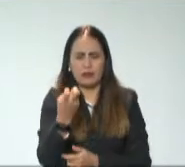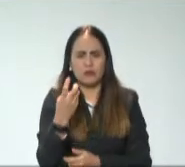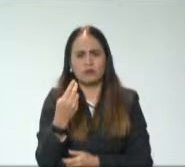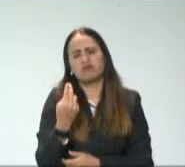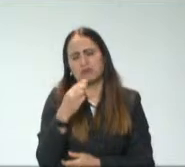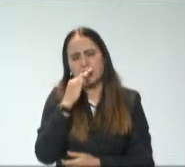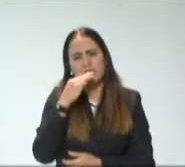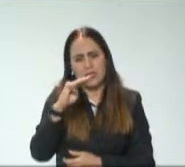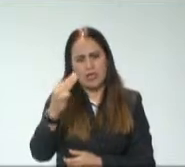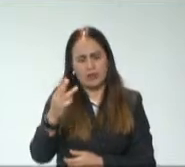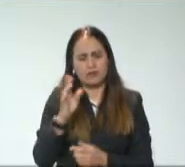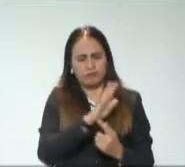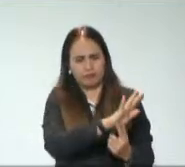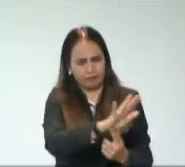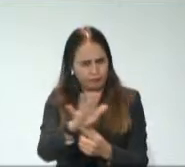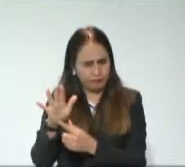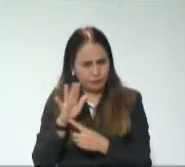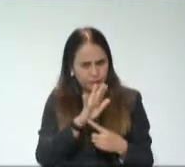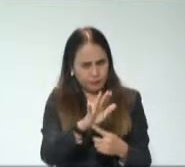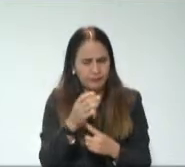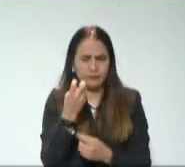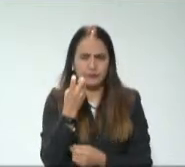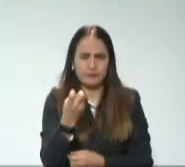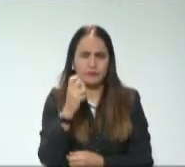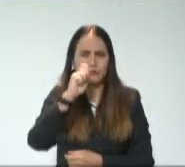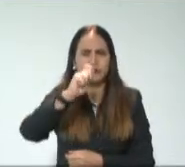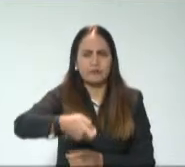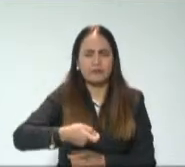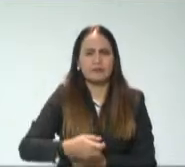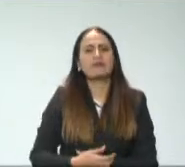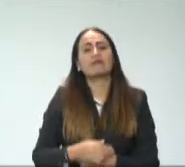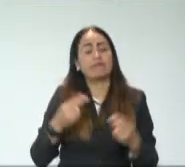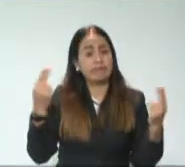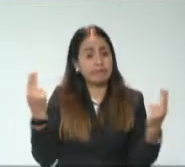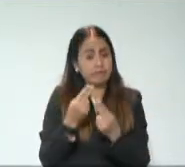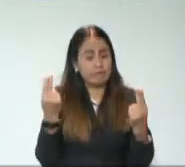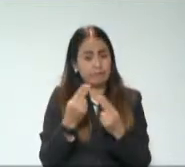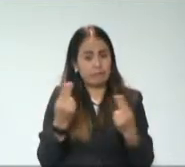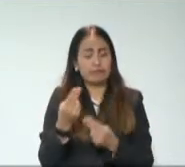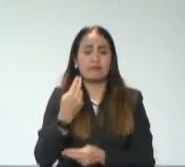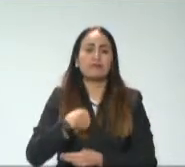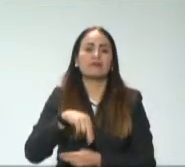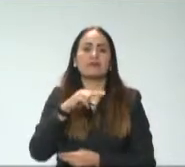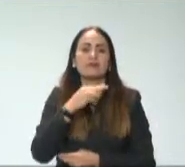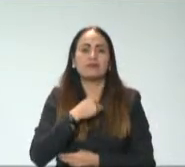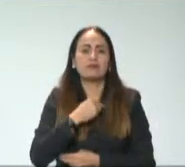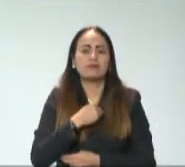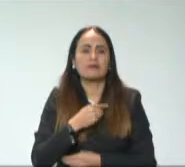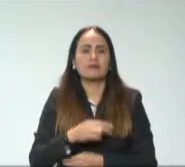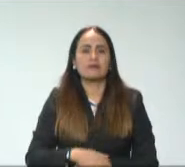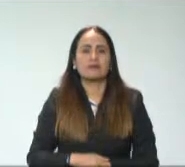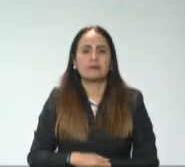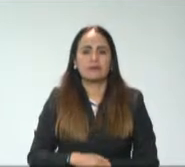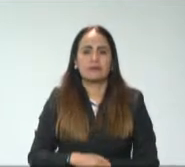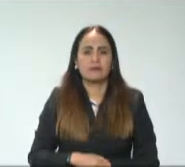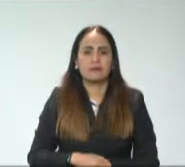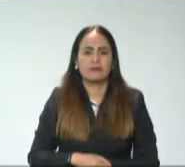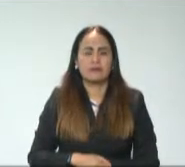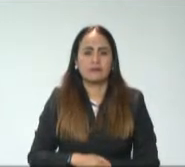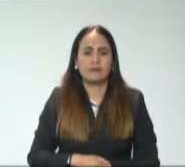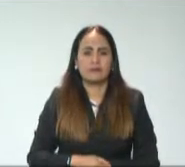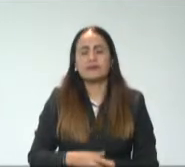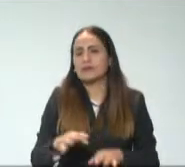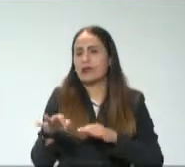dar y y bueno eso pone en evidencia esa gran necesidad que tenemos también de que nuestro la